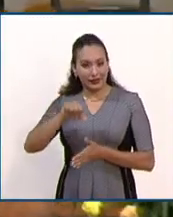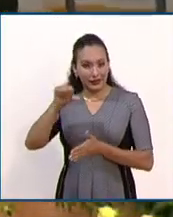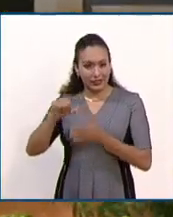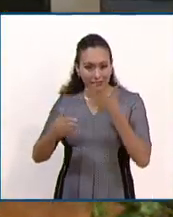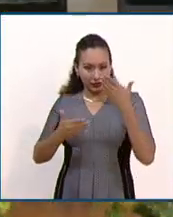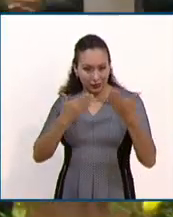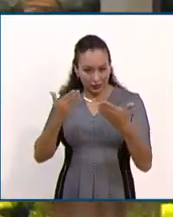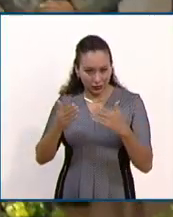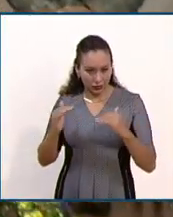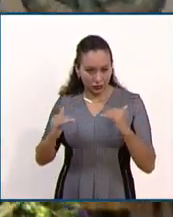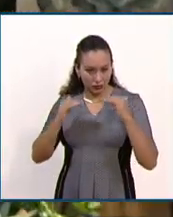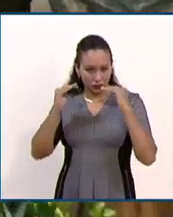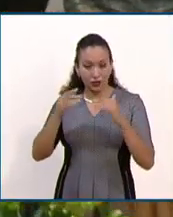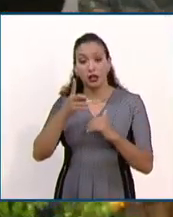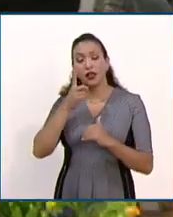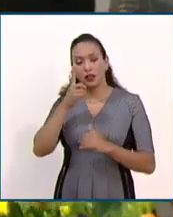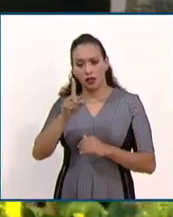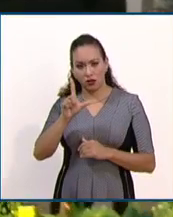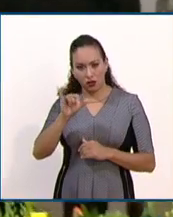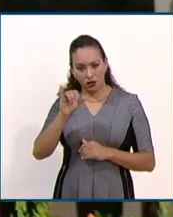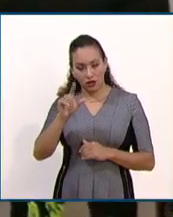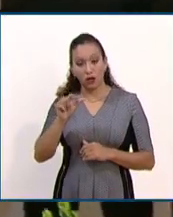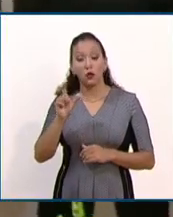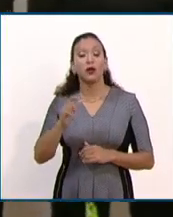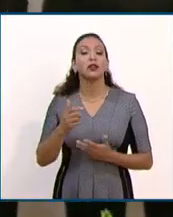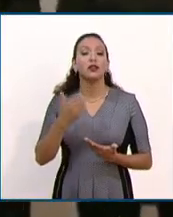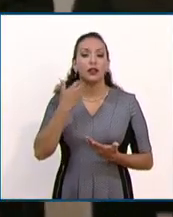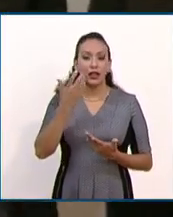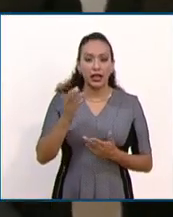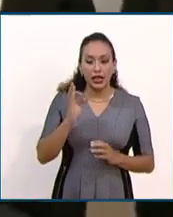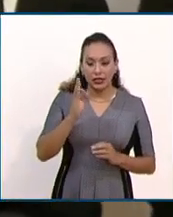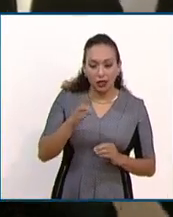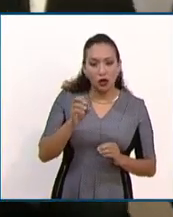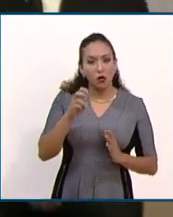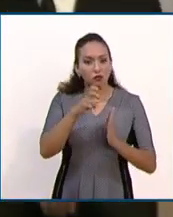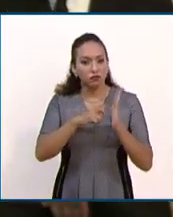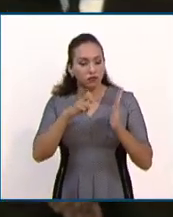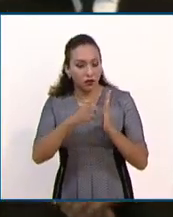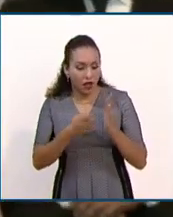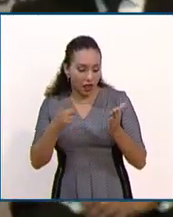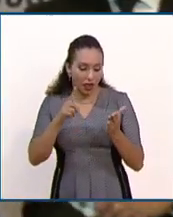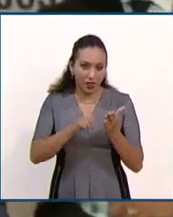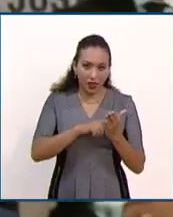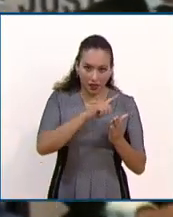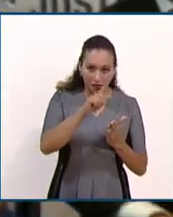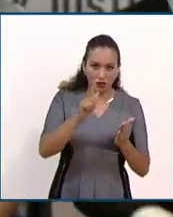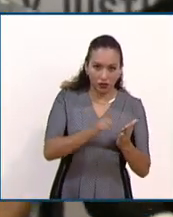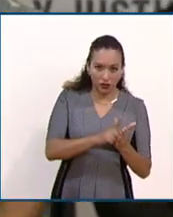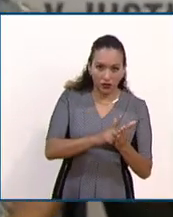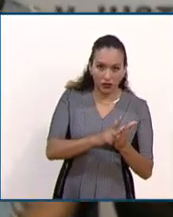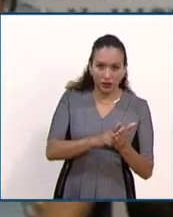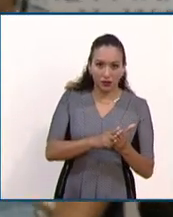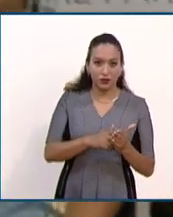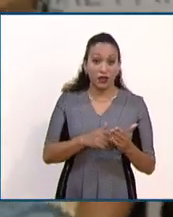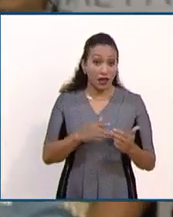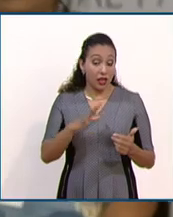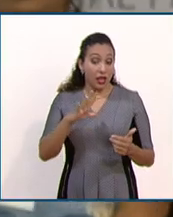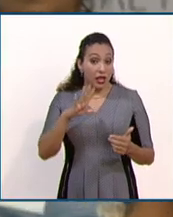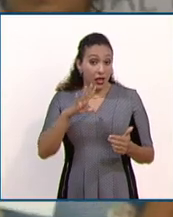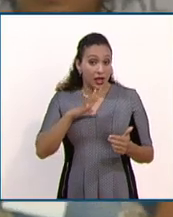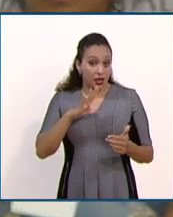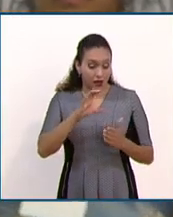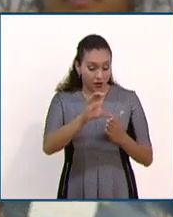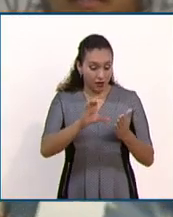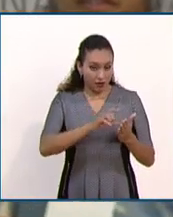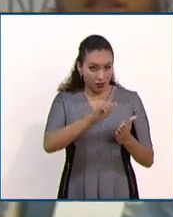Superiores, la consejera aseguró que cuando se propone o autoriza modificar el contenido de las leyes, pese a existir un deber